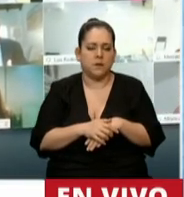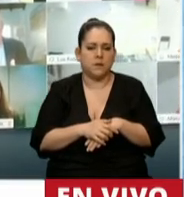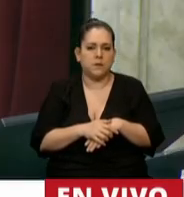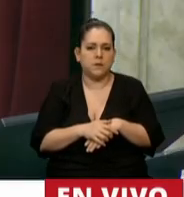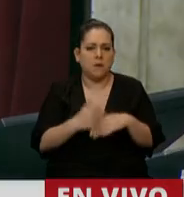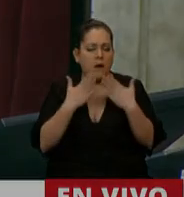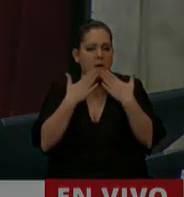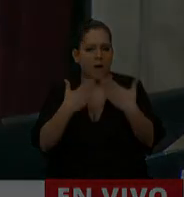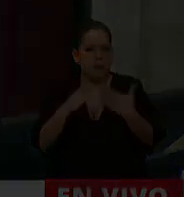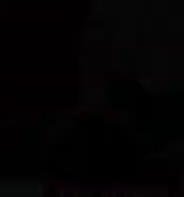Gracias, diputado.